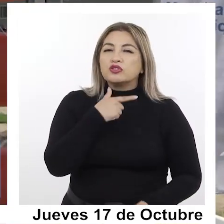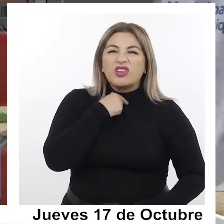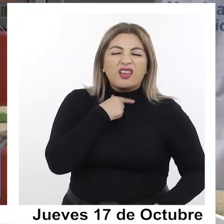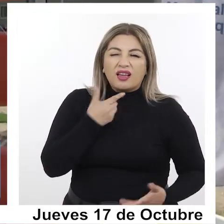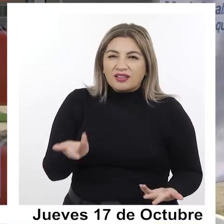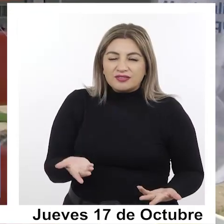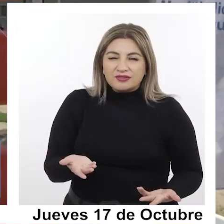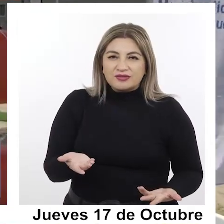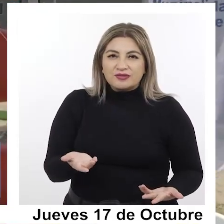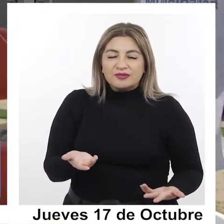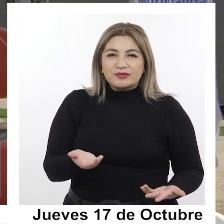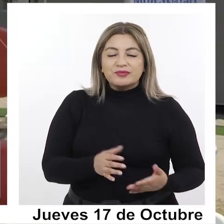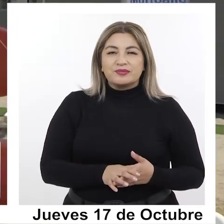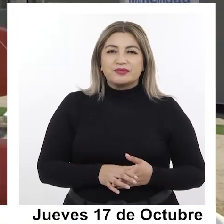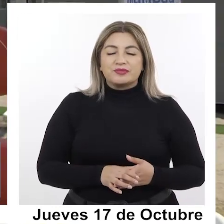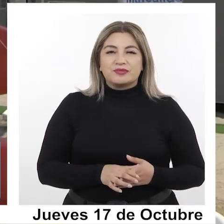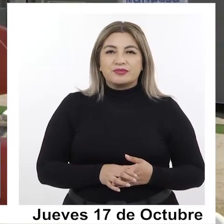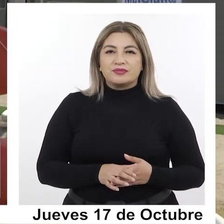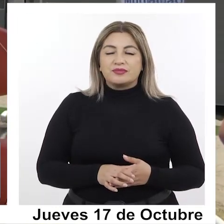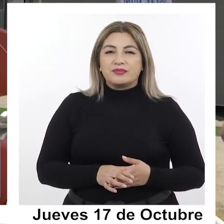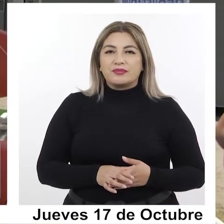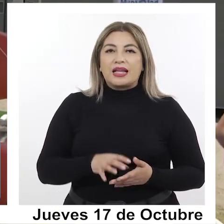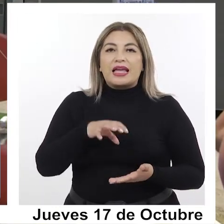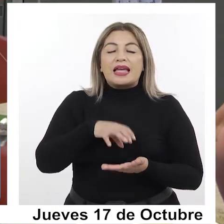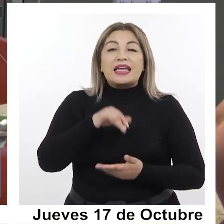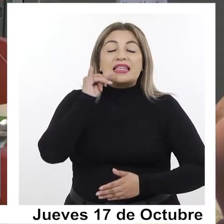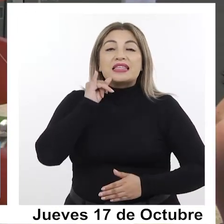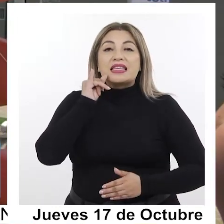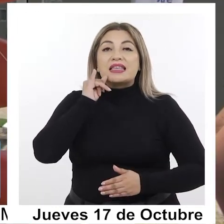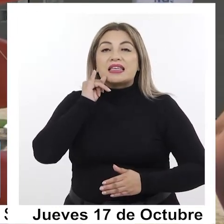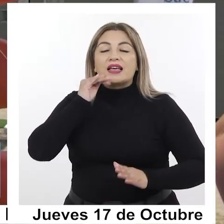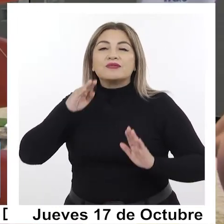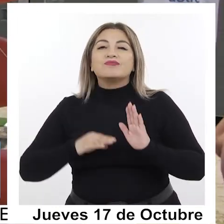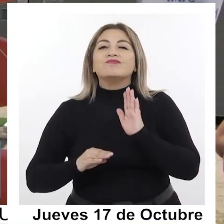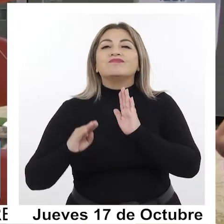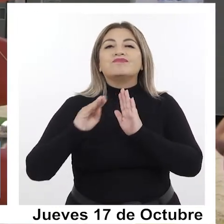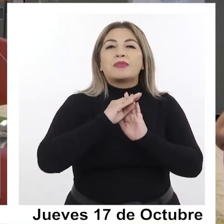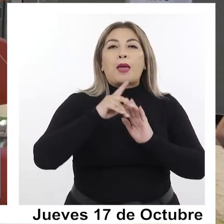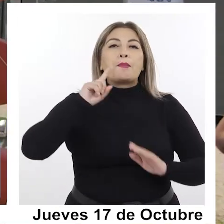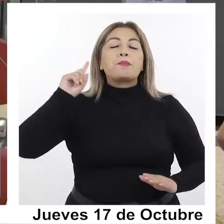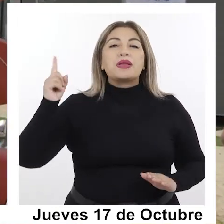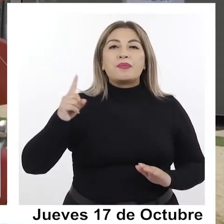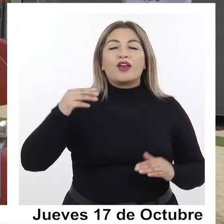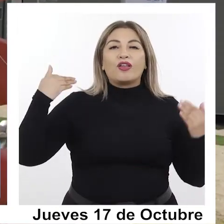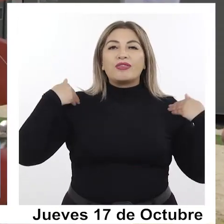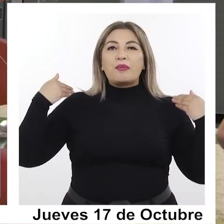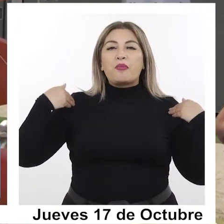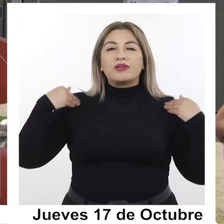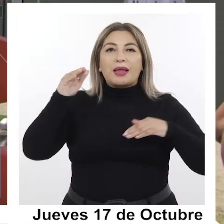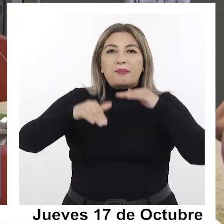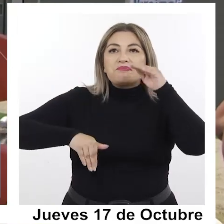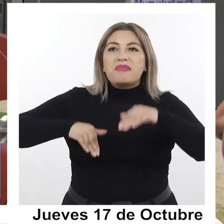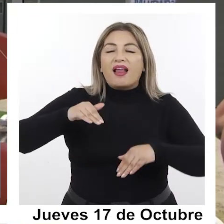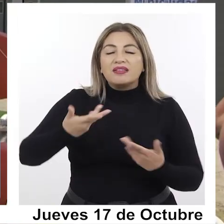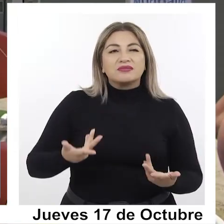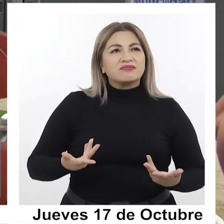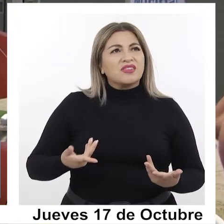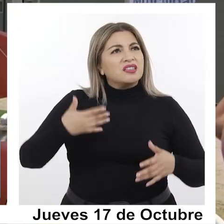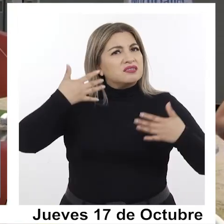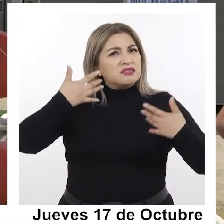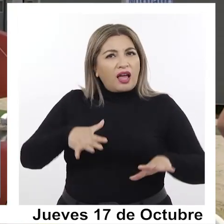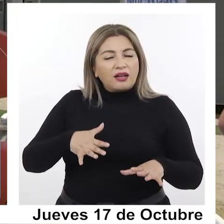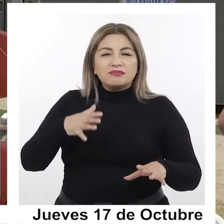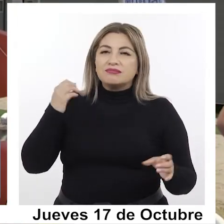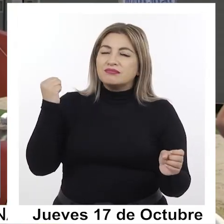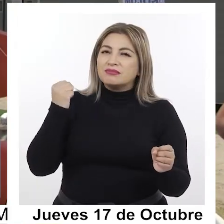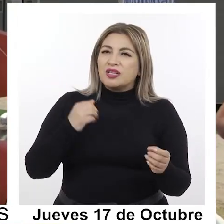era posicionar a la ciudad como la capital de los deportes playa. Y hacía un recuento y pensaba, ya hemos trabajado con